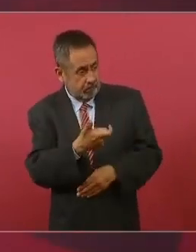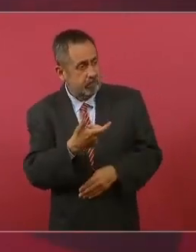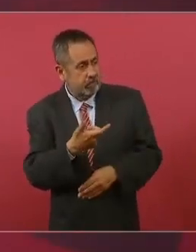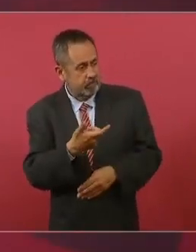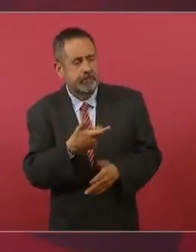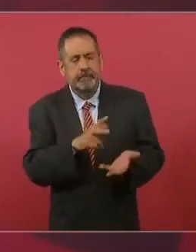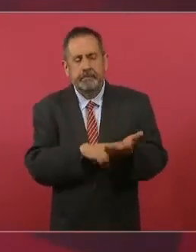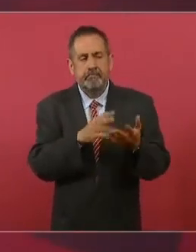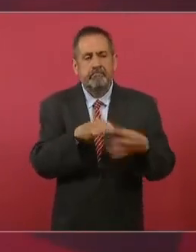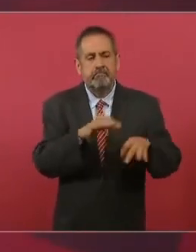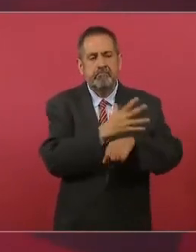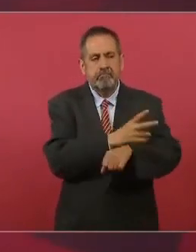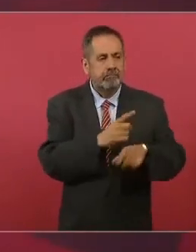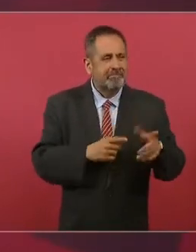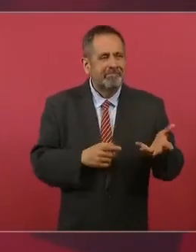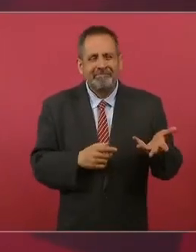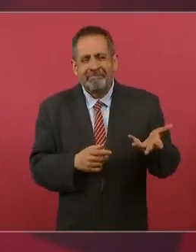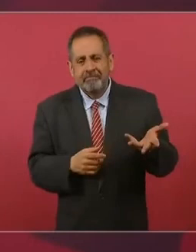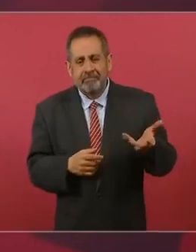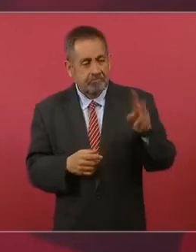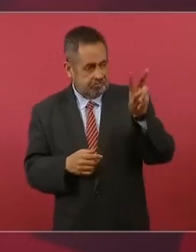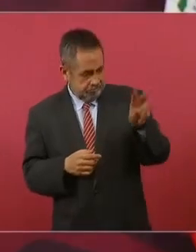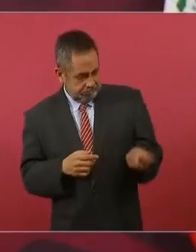Y como te ven, te tratan.